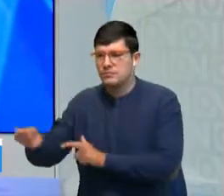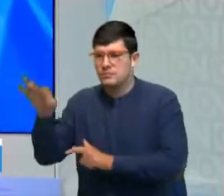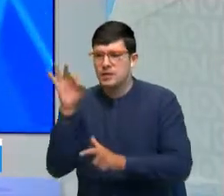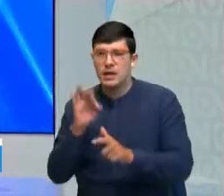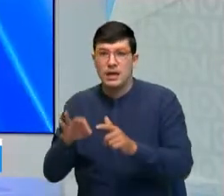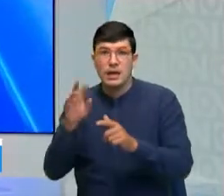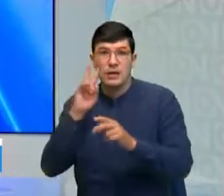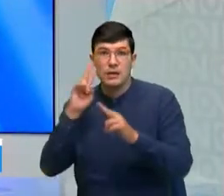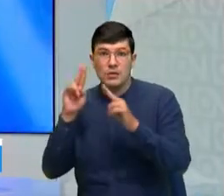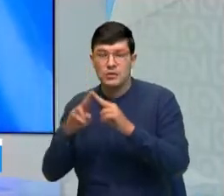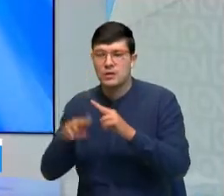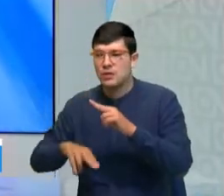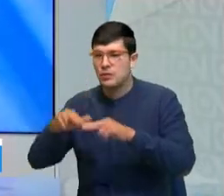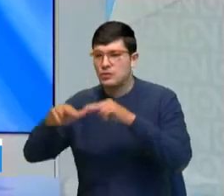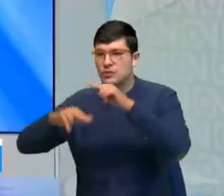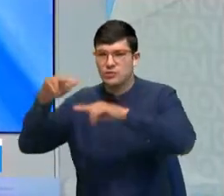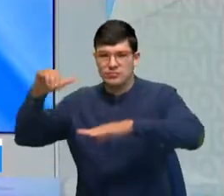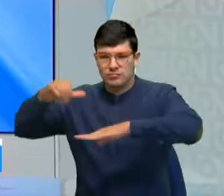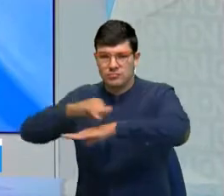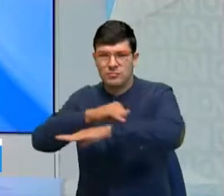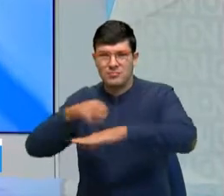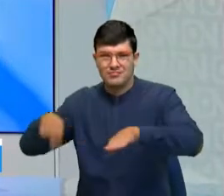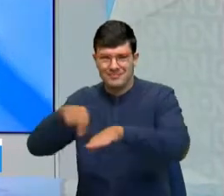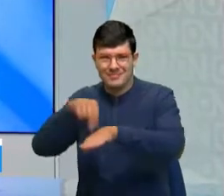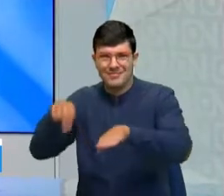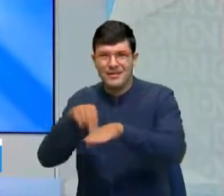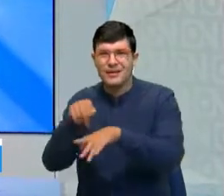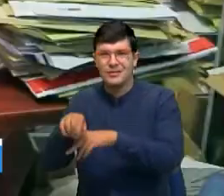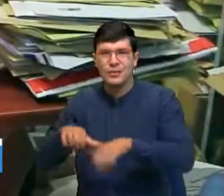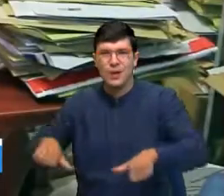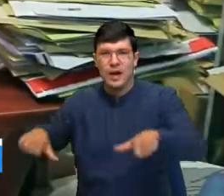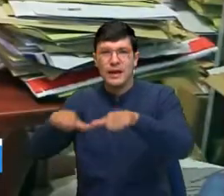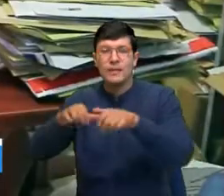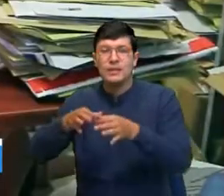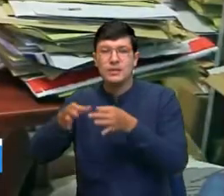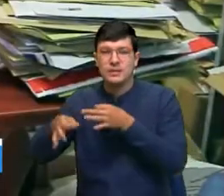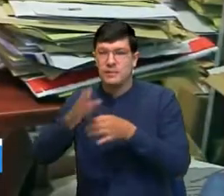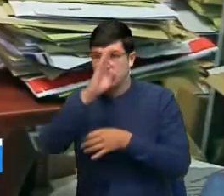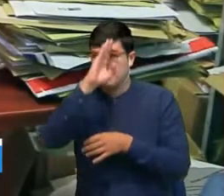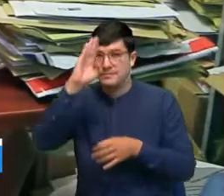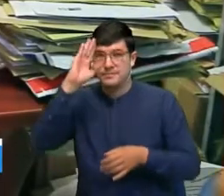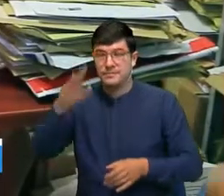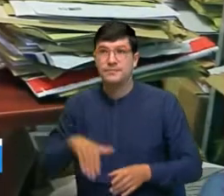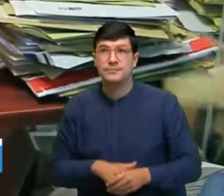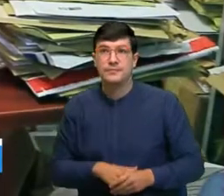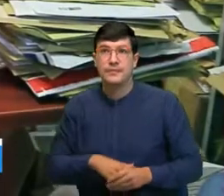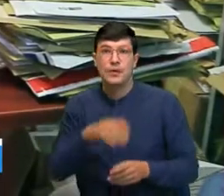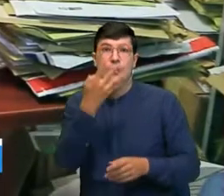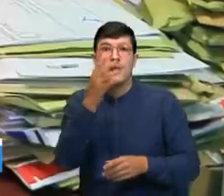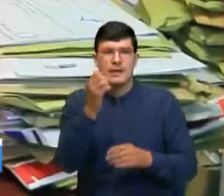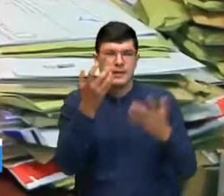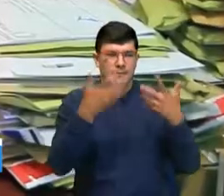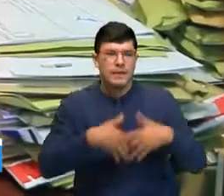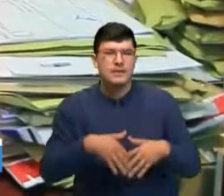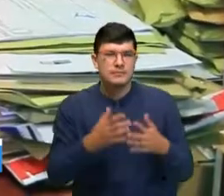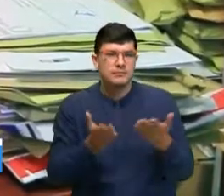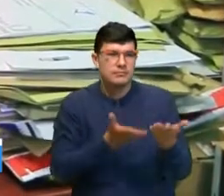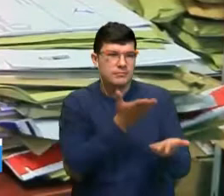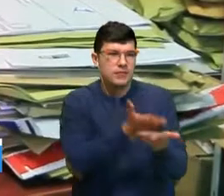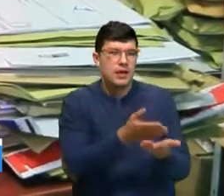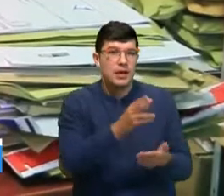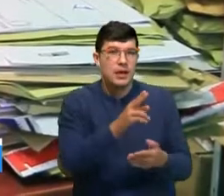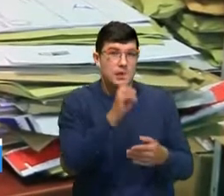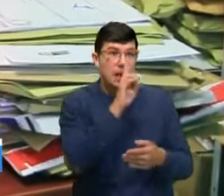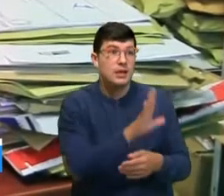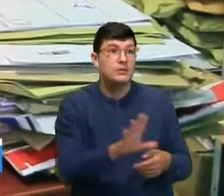construcción de la terminal de pasajeros del aeropuerto los pozos de sam hill en total se presentaron 40 proponentes del orden regional y